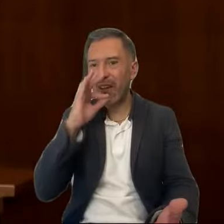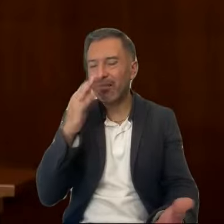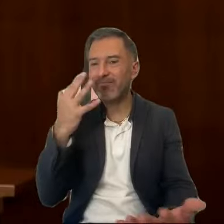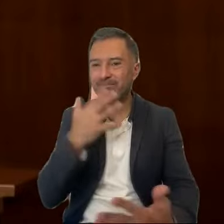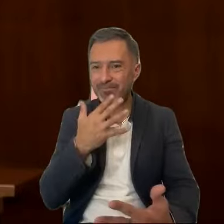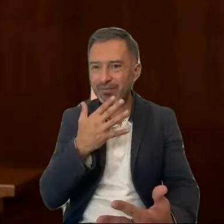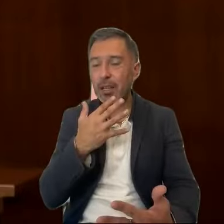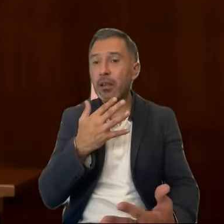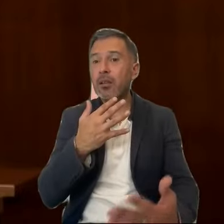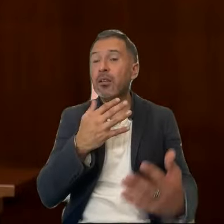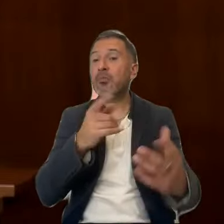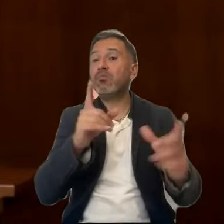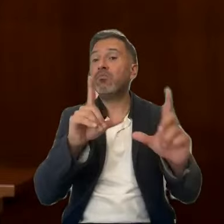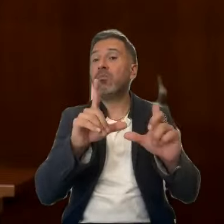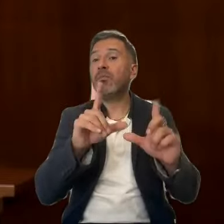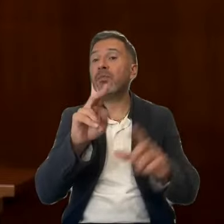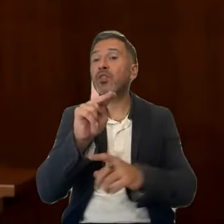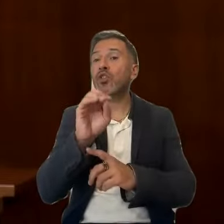certificación de la